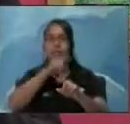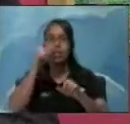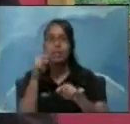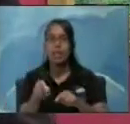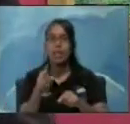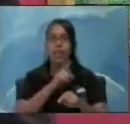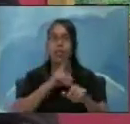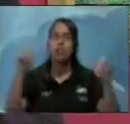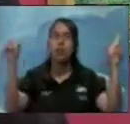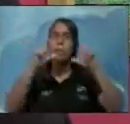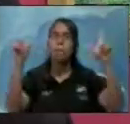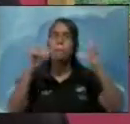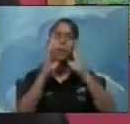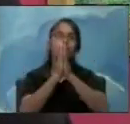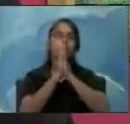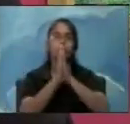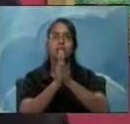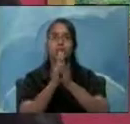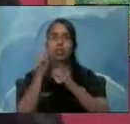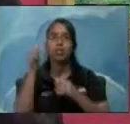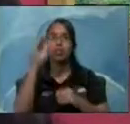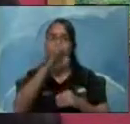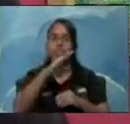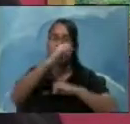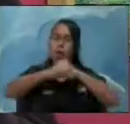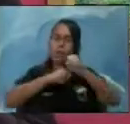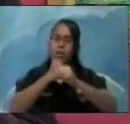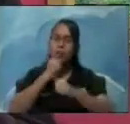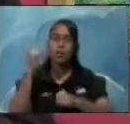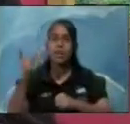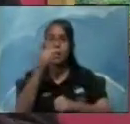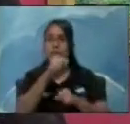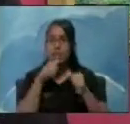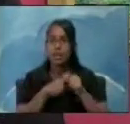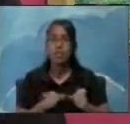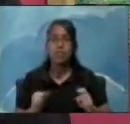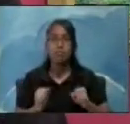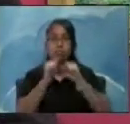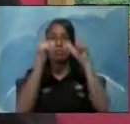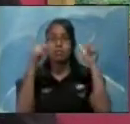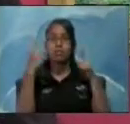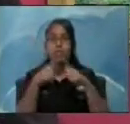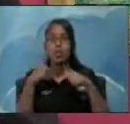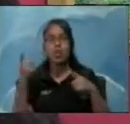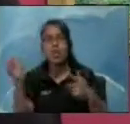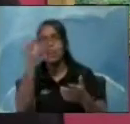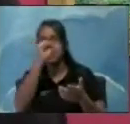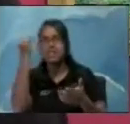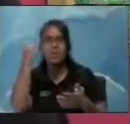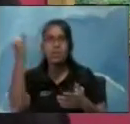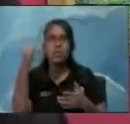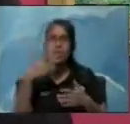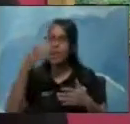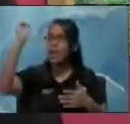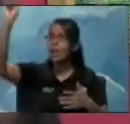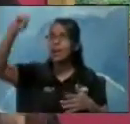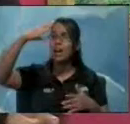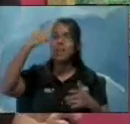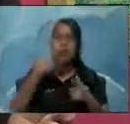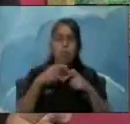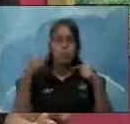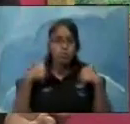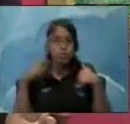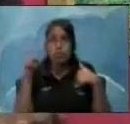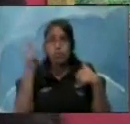estos matutinos Dios está obrando y la gente queda perpleja Pero qué sabiduría qué gracia Pero si yo no